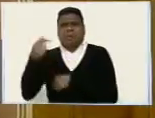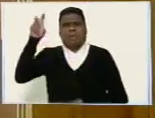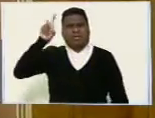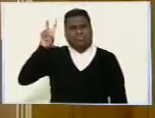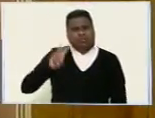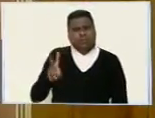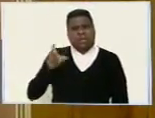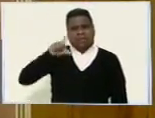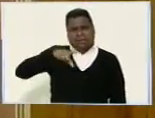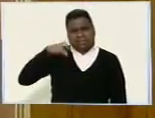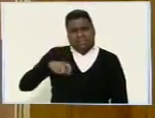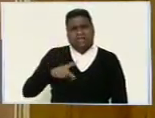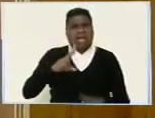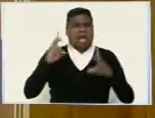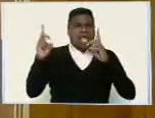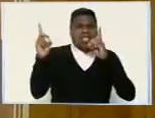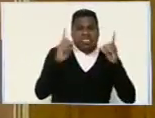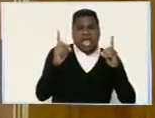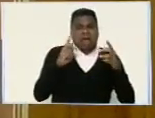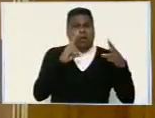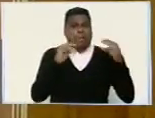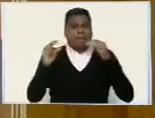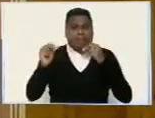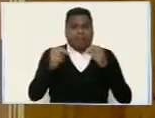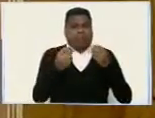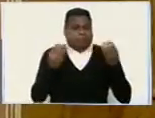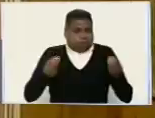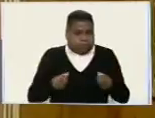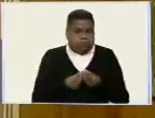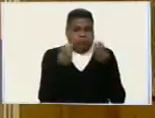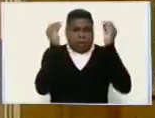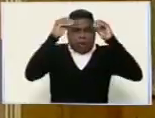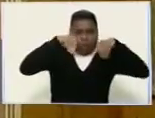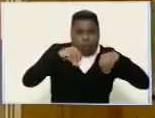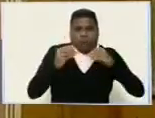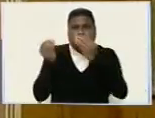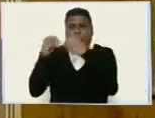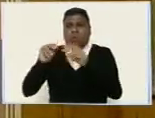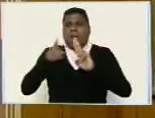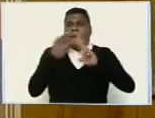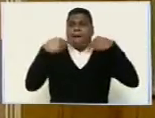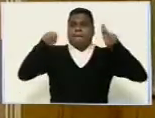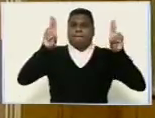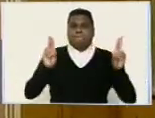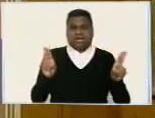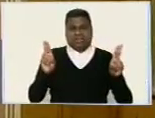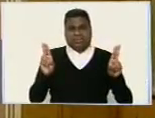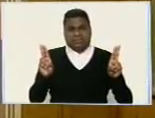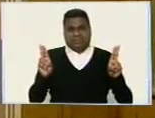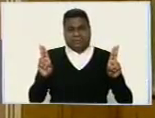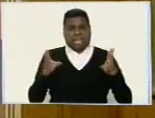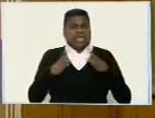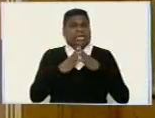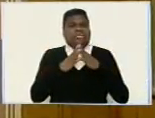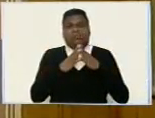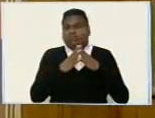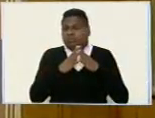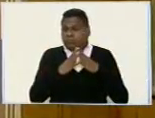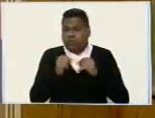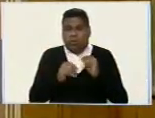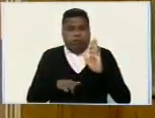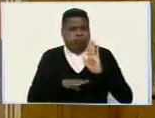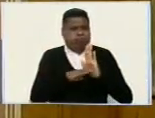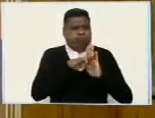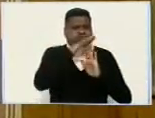en función del diálogo, de la reconciliación, de la paz y del crecimiento económico, para lograr